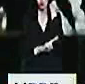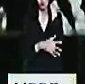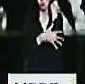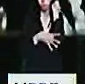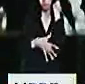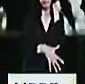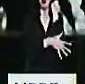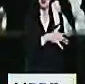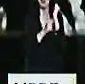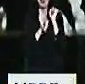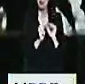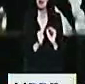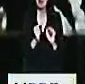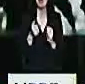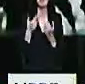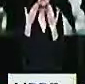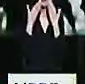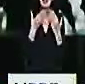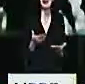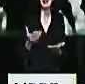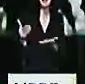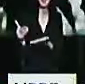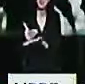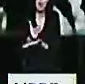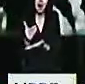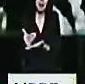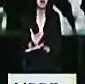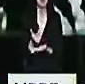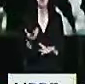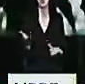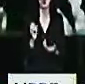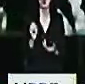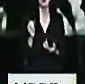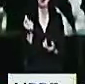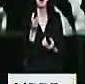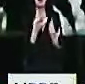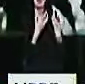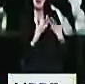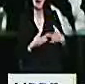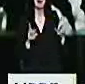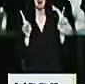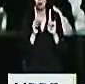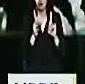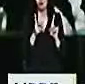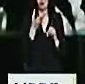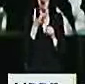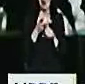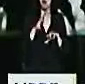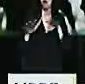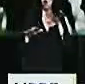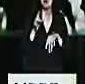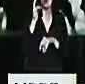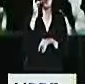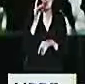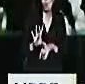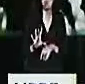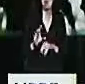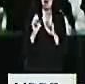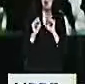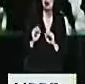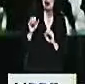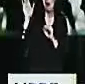allá de un tema salarial o un tema de qué tan grande es la universidad o qué tanta maquinaria tiene. Creo que hay cosas que son únicas, que pueden atraer a gente